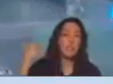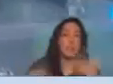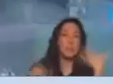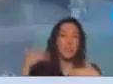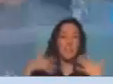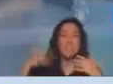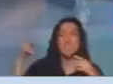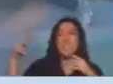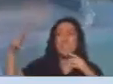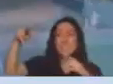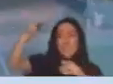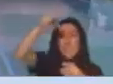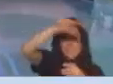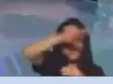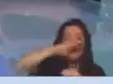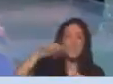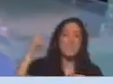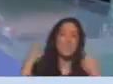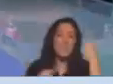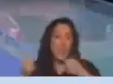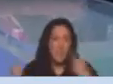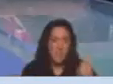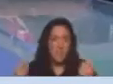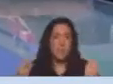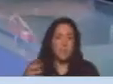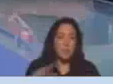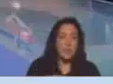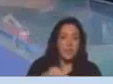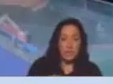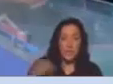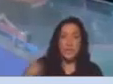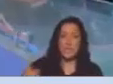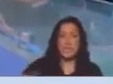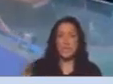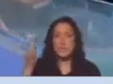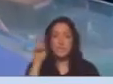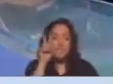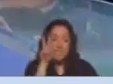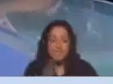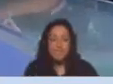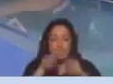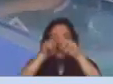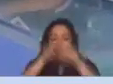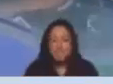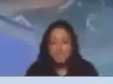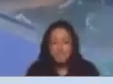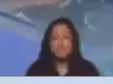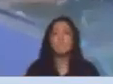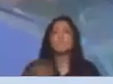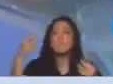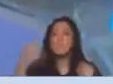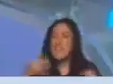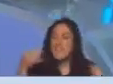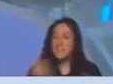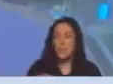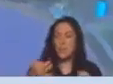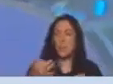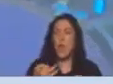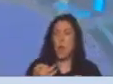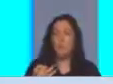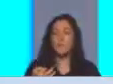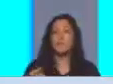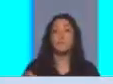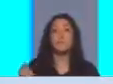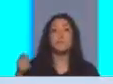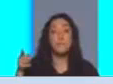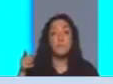hacen estos satélites observan por supuesto el territorio argentino pero tienen una particularidad están dotados de